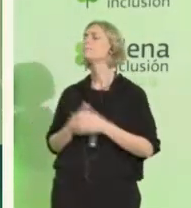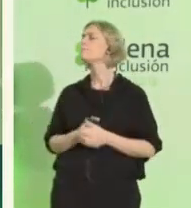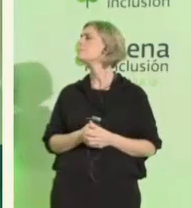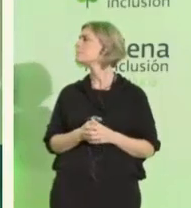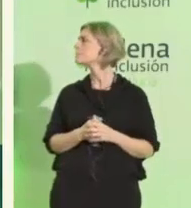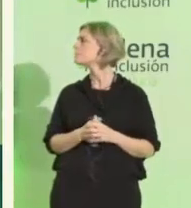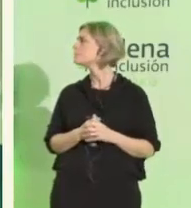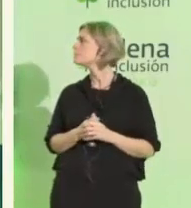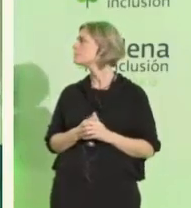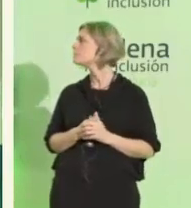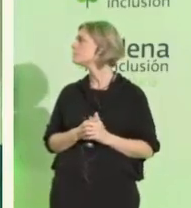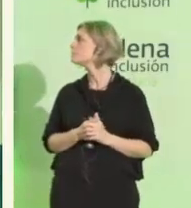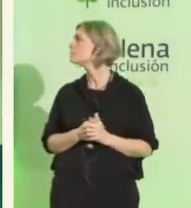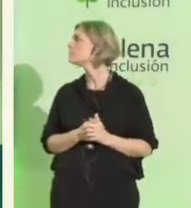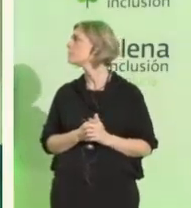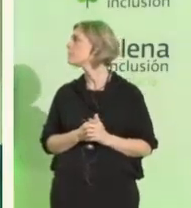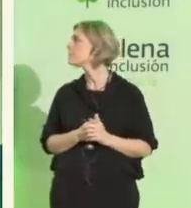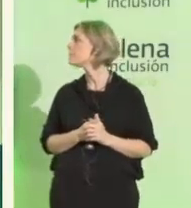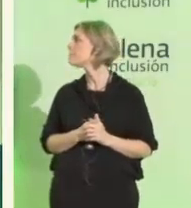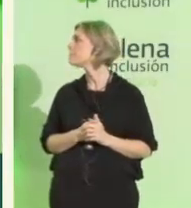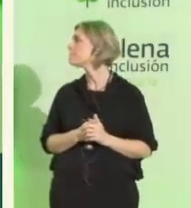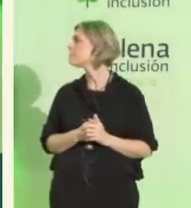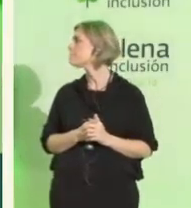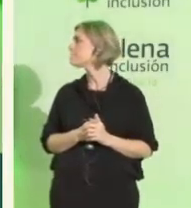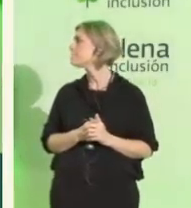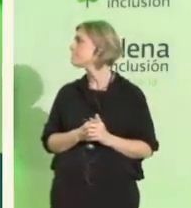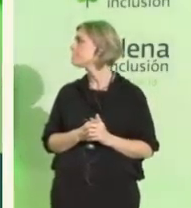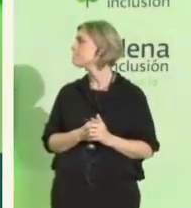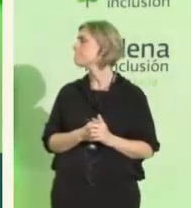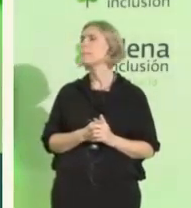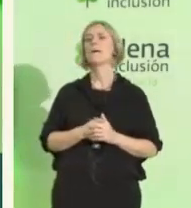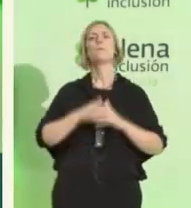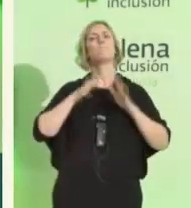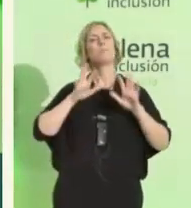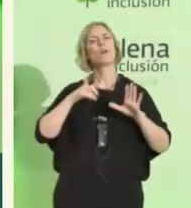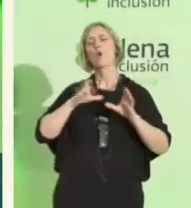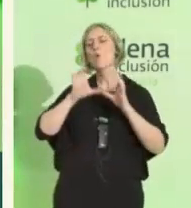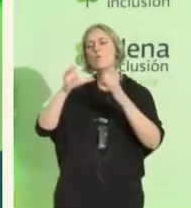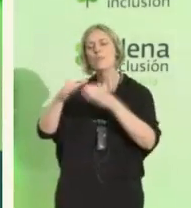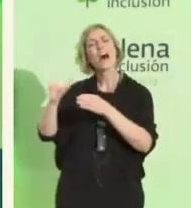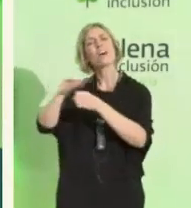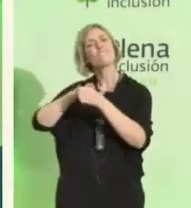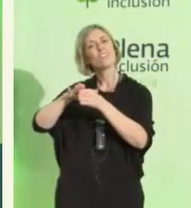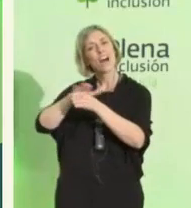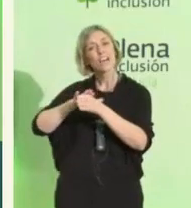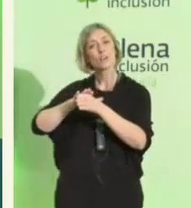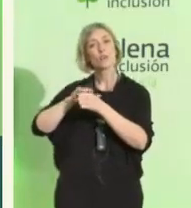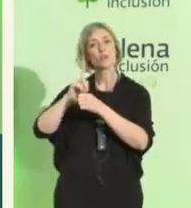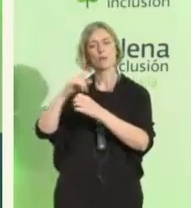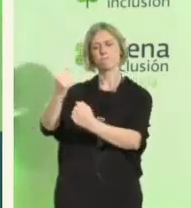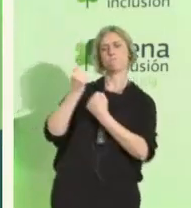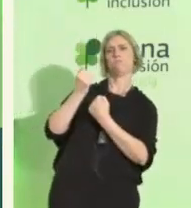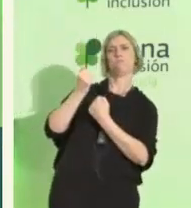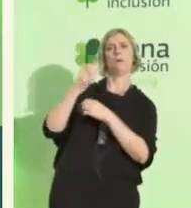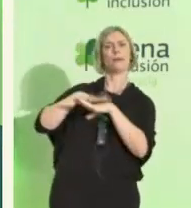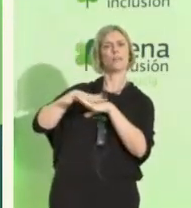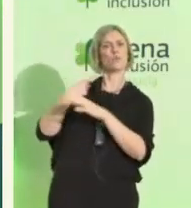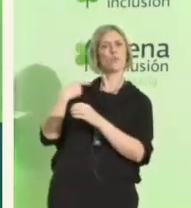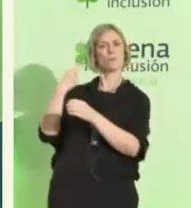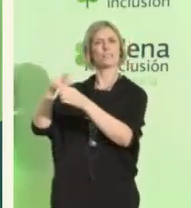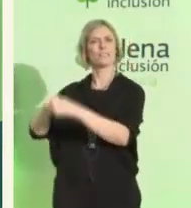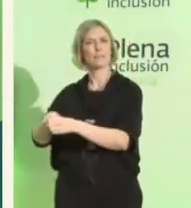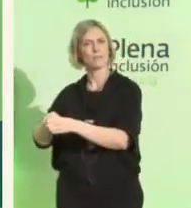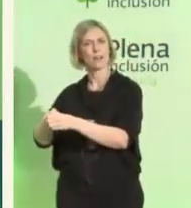la comunidad participe yo participo la comunidad internacional